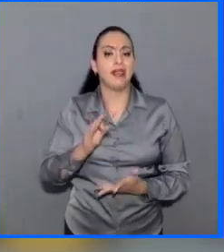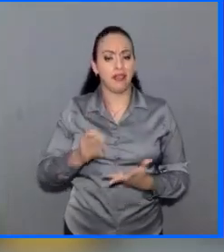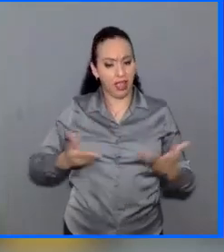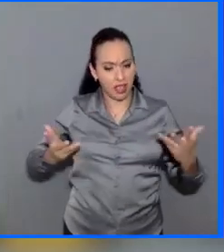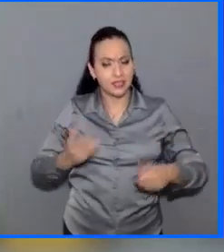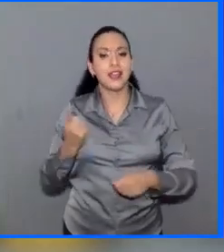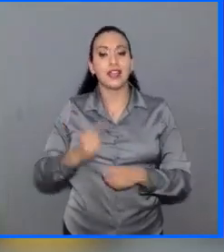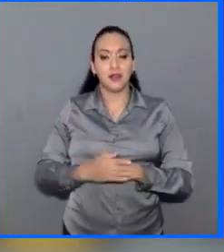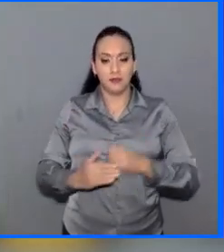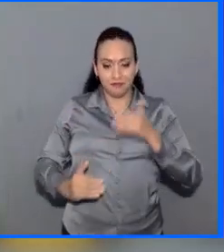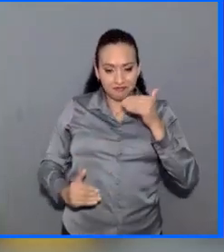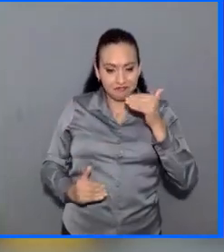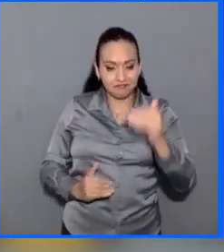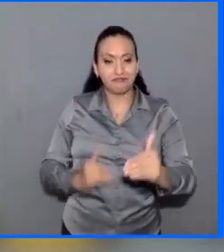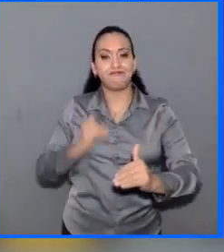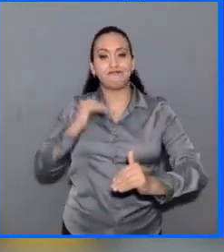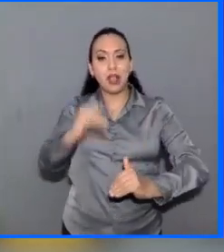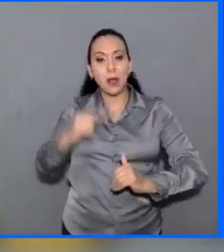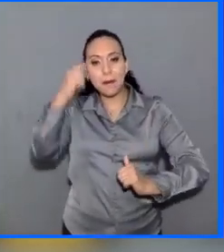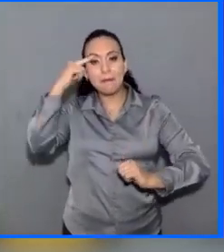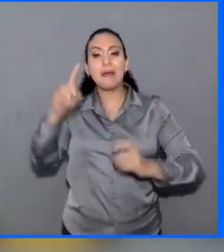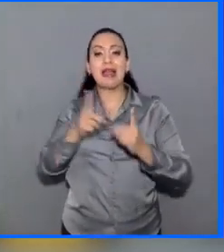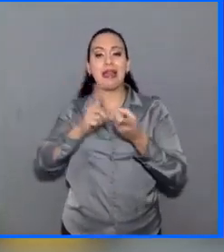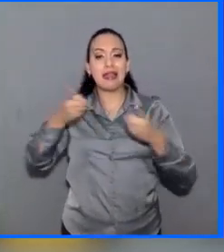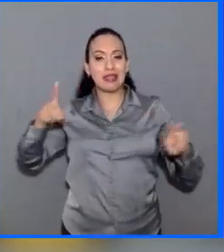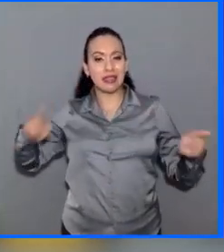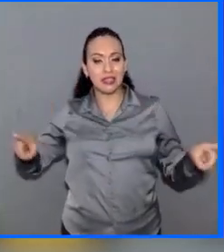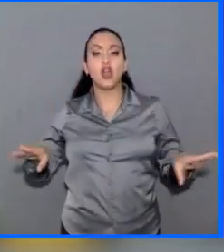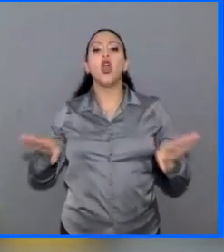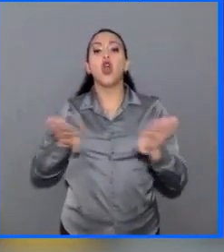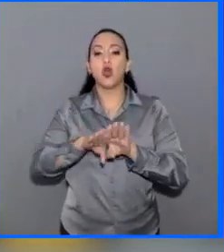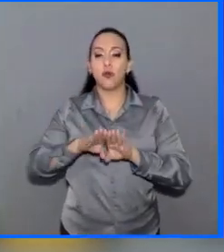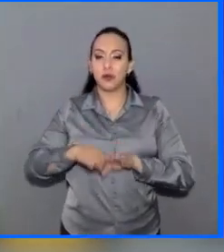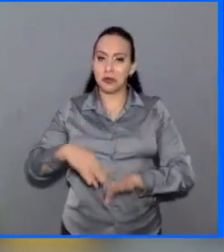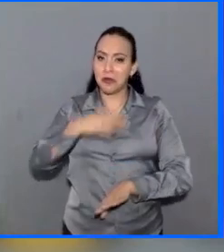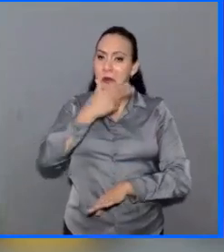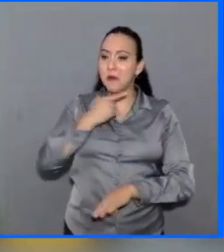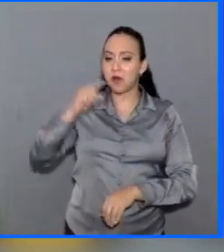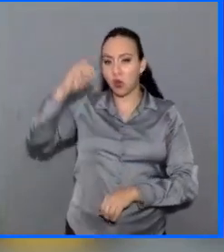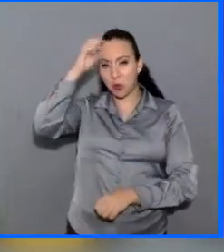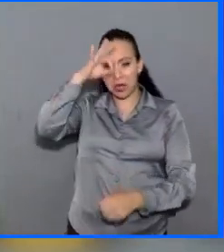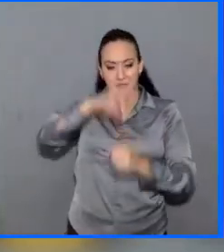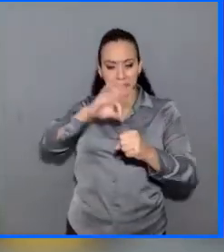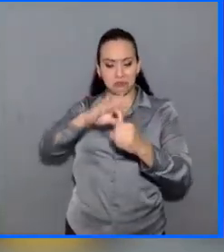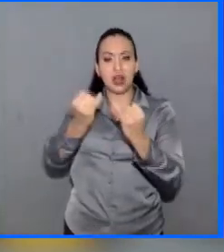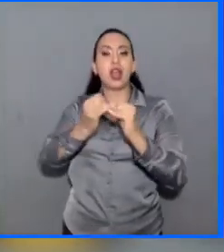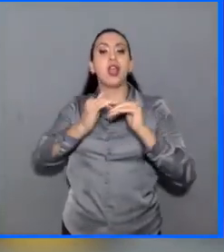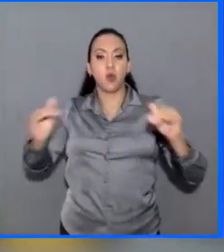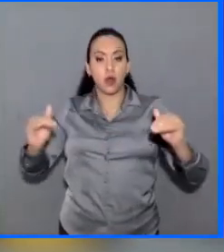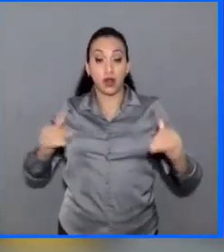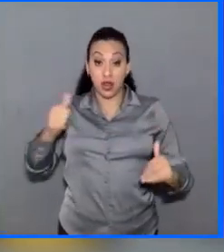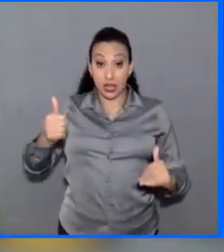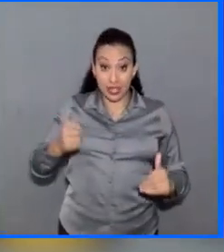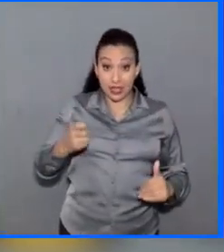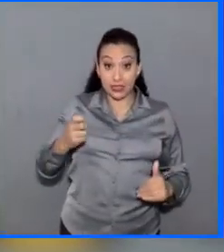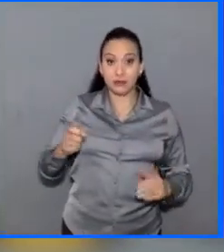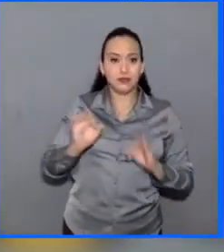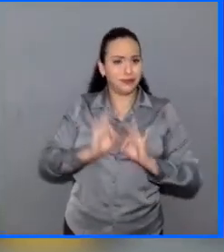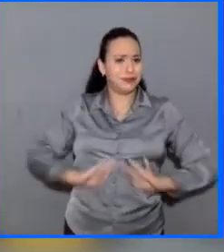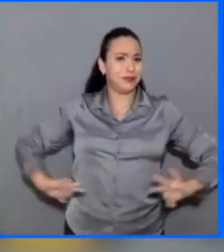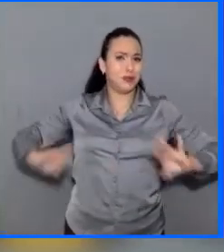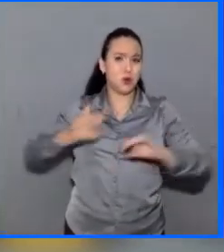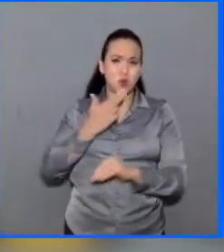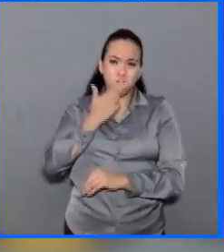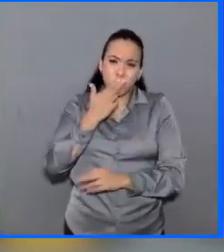en su senda hacia el desarrollo a través de la democracia. Y esto no es algo que puede darse por sentado. Esto también nos lleva